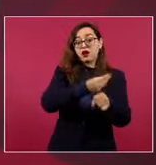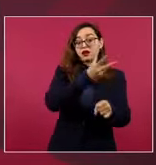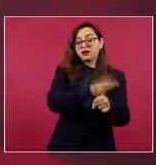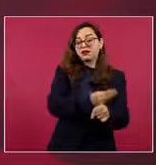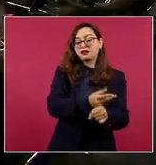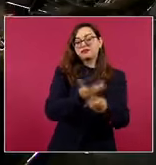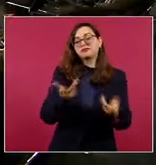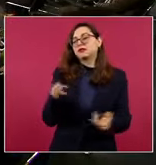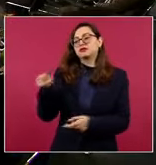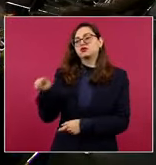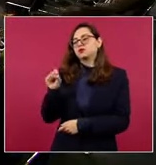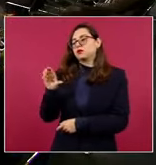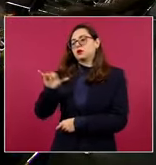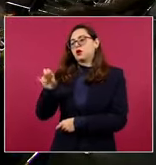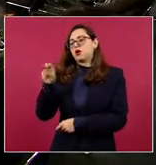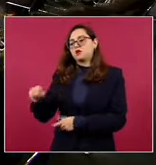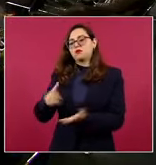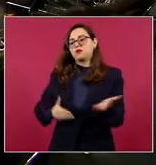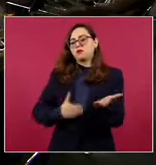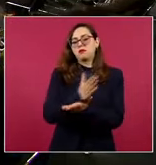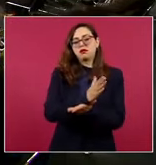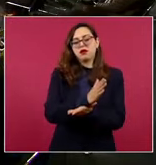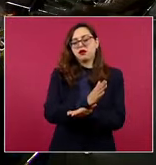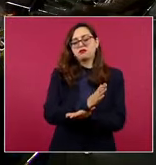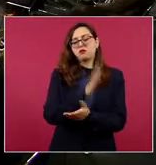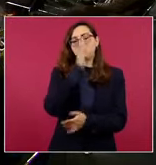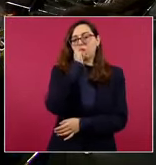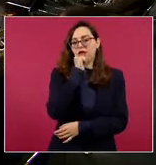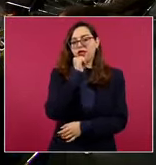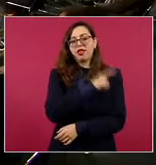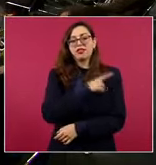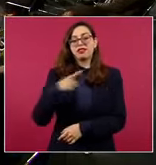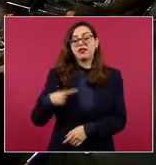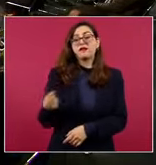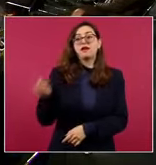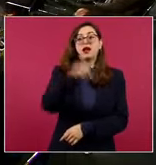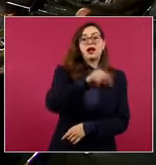y eso lo tendría que hacer el bloque conservador en el Congreso.